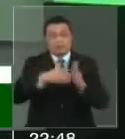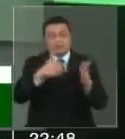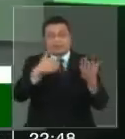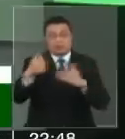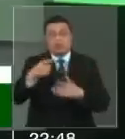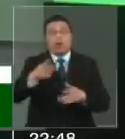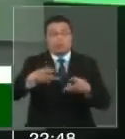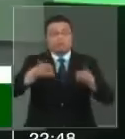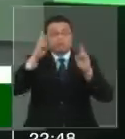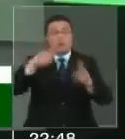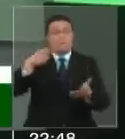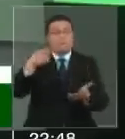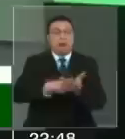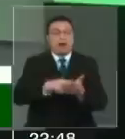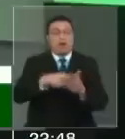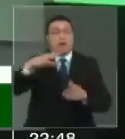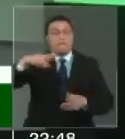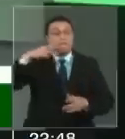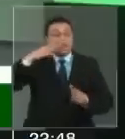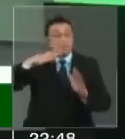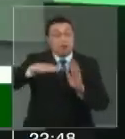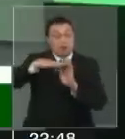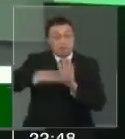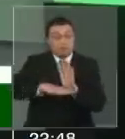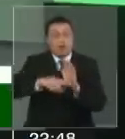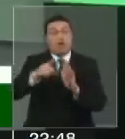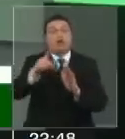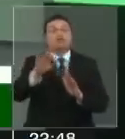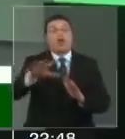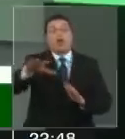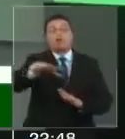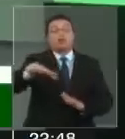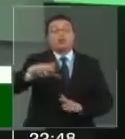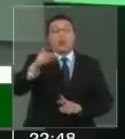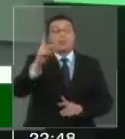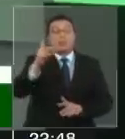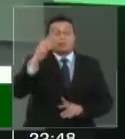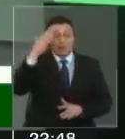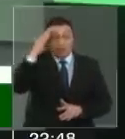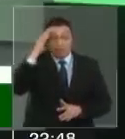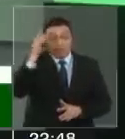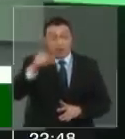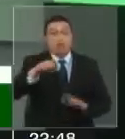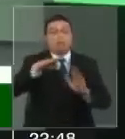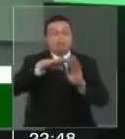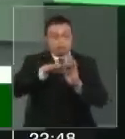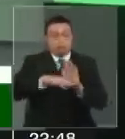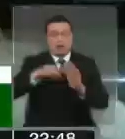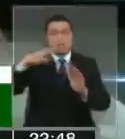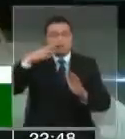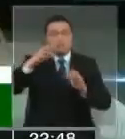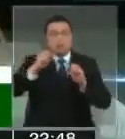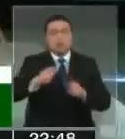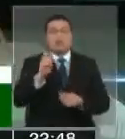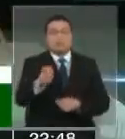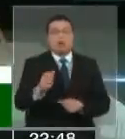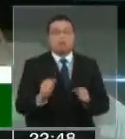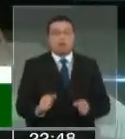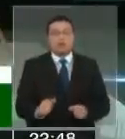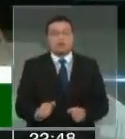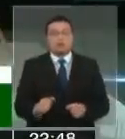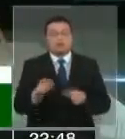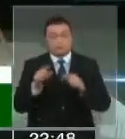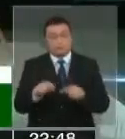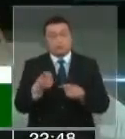permite pagar menos del sueldo mínimo solo a las personas en situación de discapacidad mental. Y se anunció también